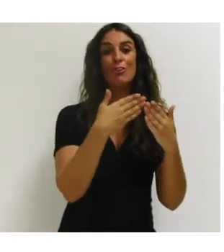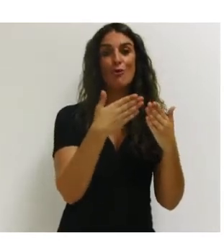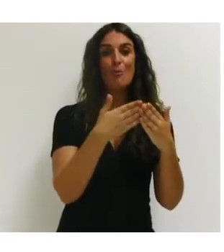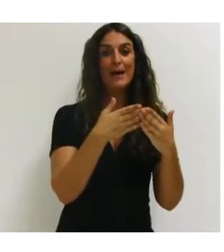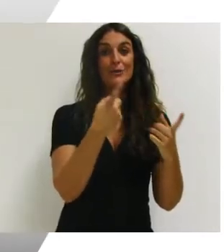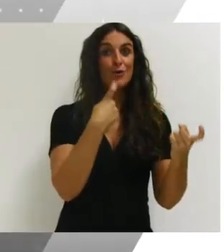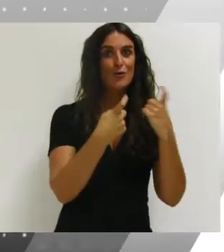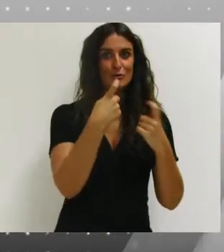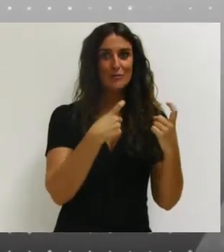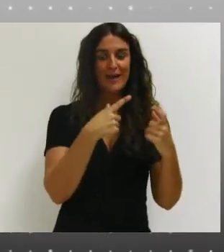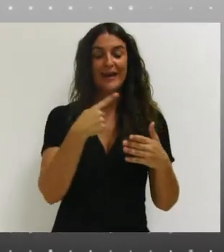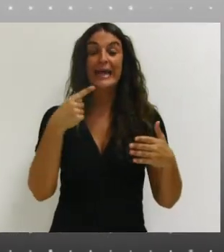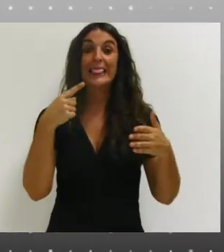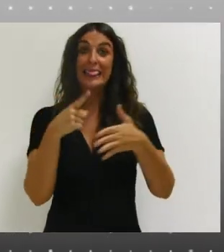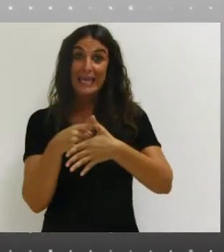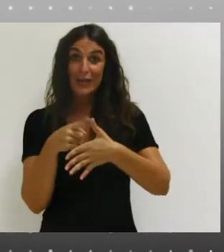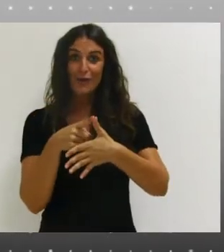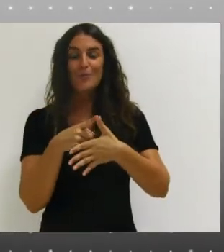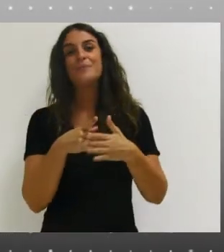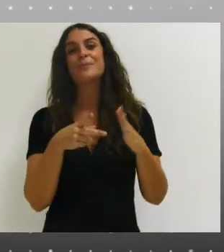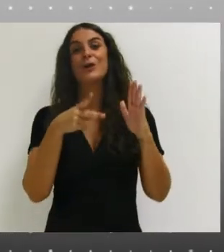5. Normativa técnica y legal.